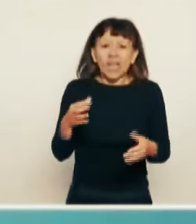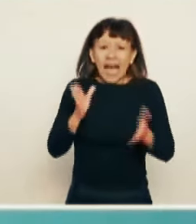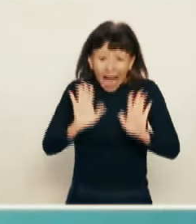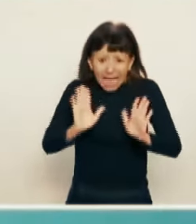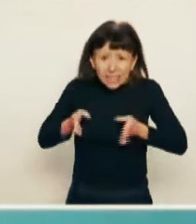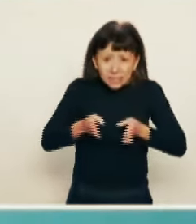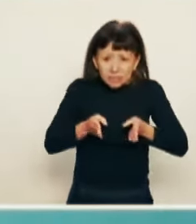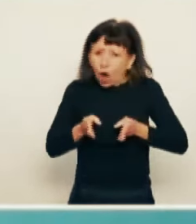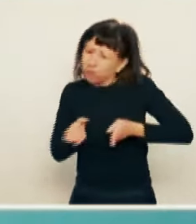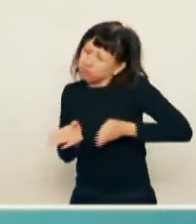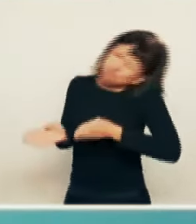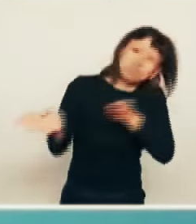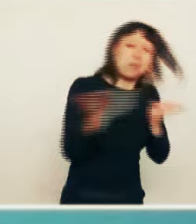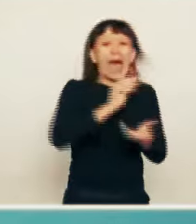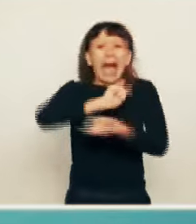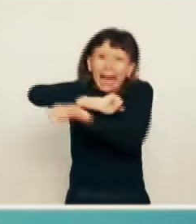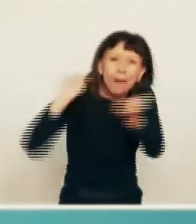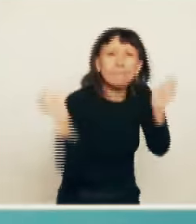esta política.